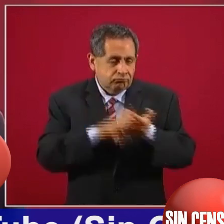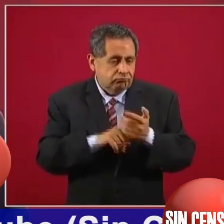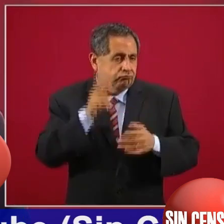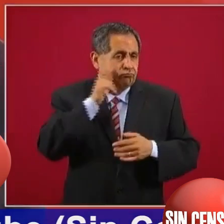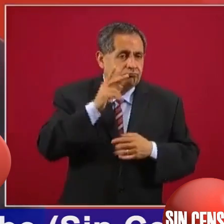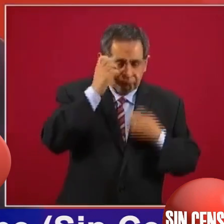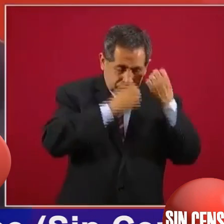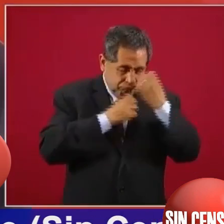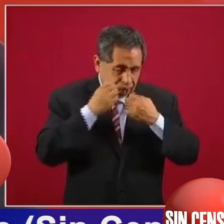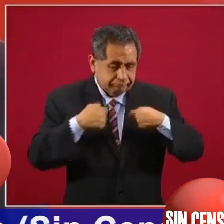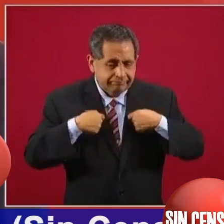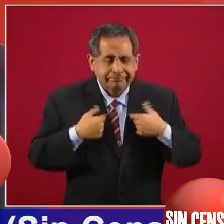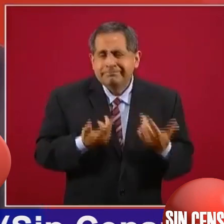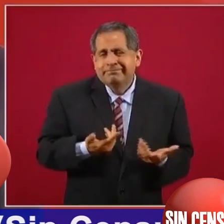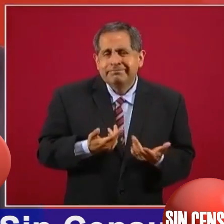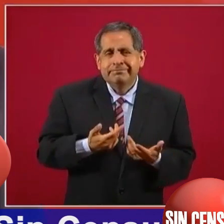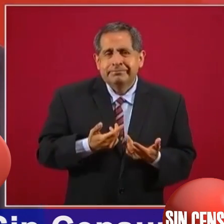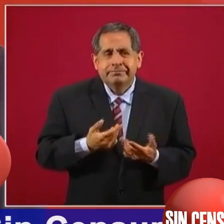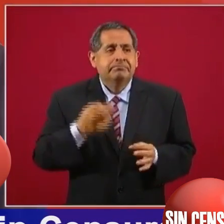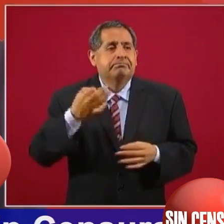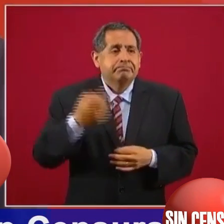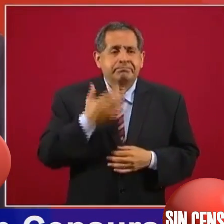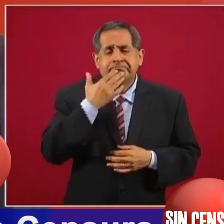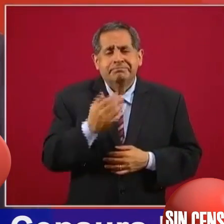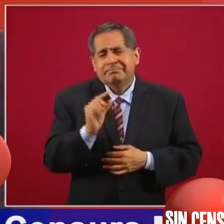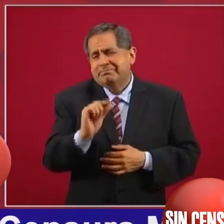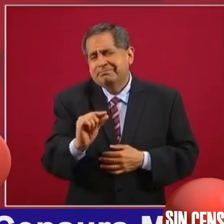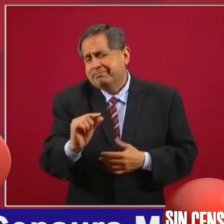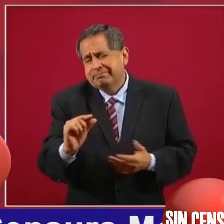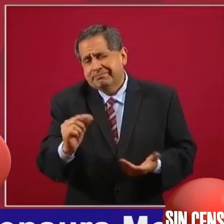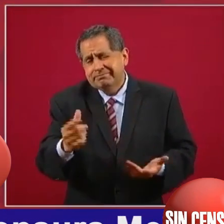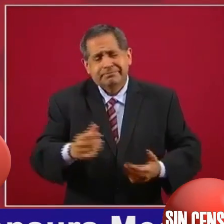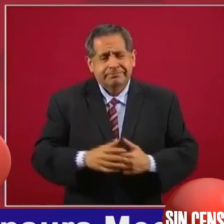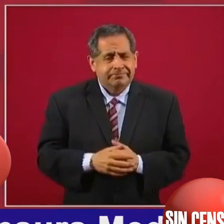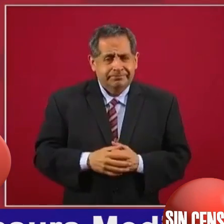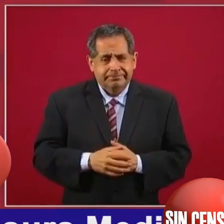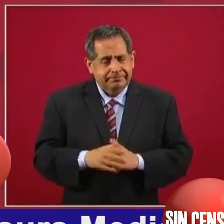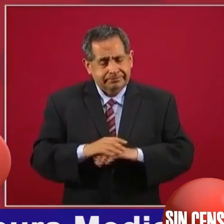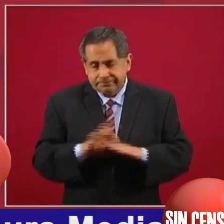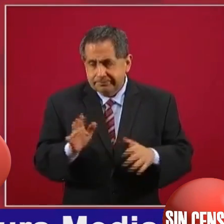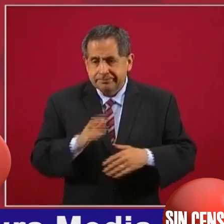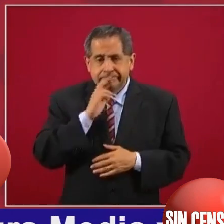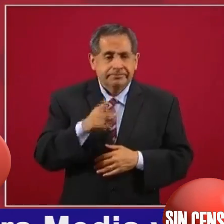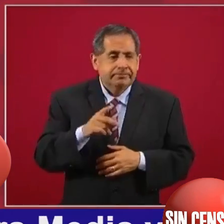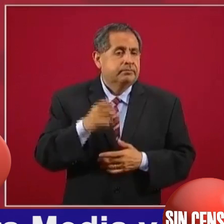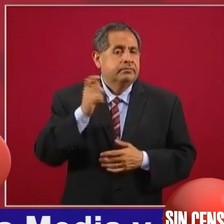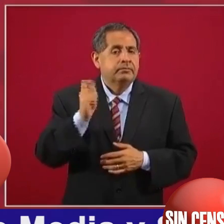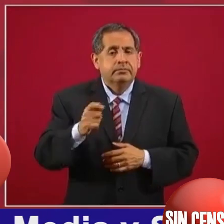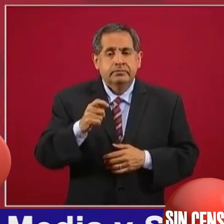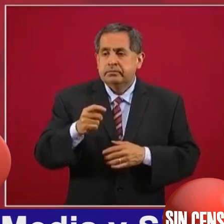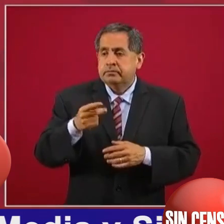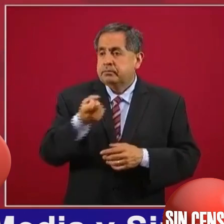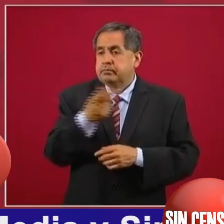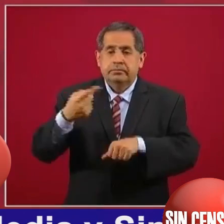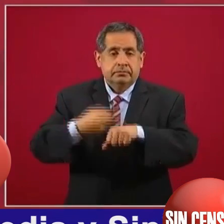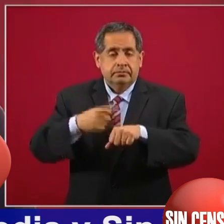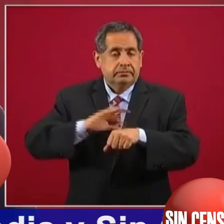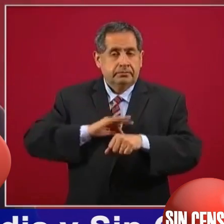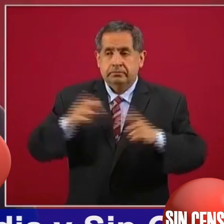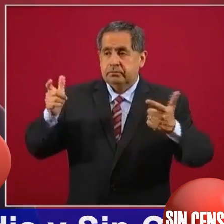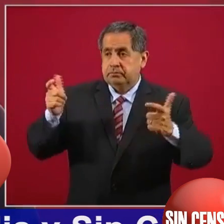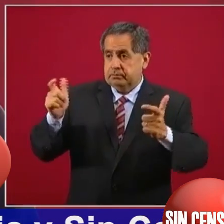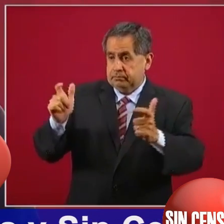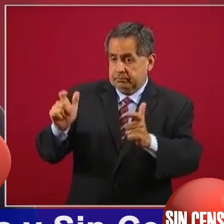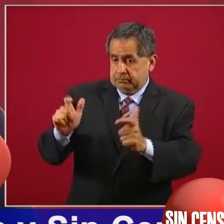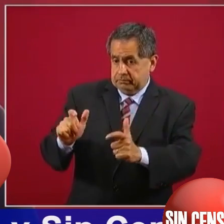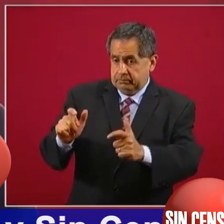ese proceso sería muy baja también. En resumen, conforme la epidemia empieza a disminuir el número de